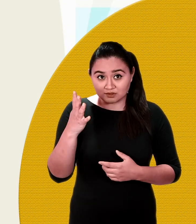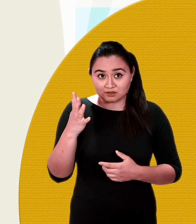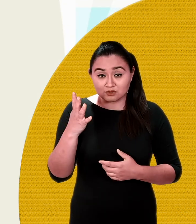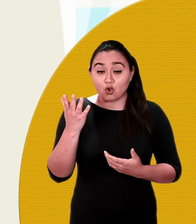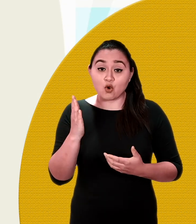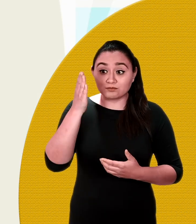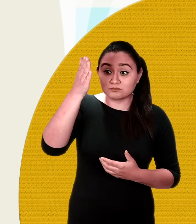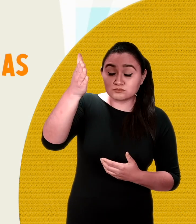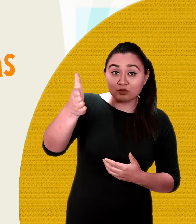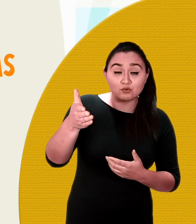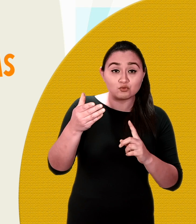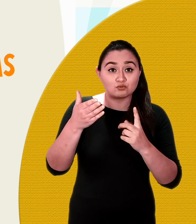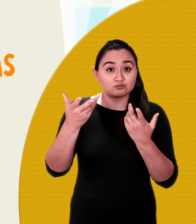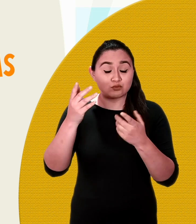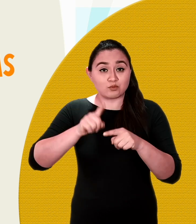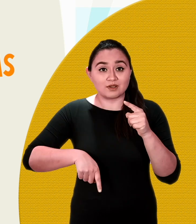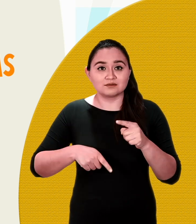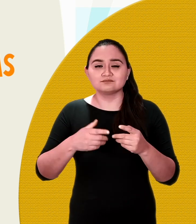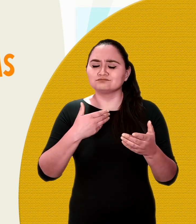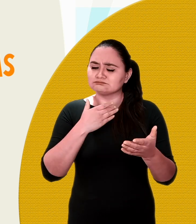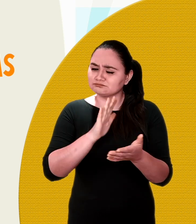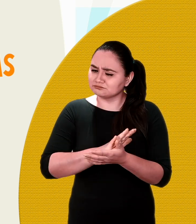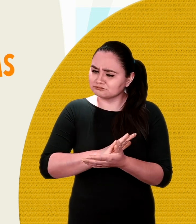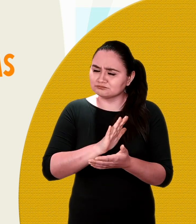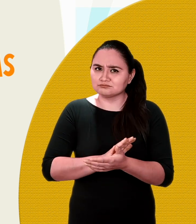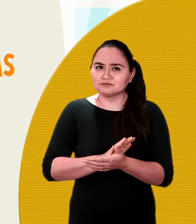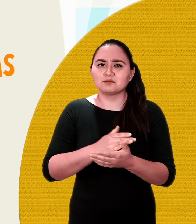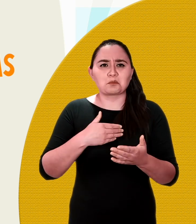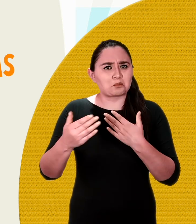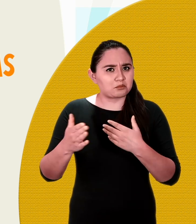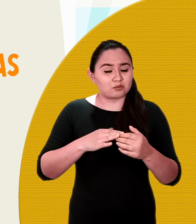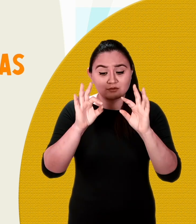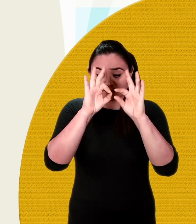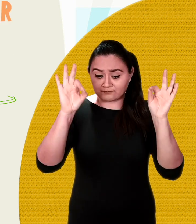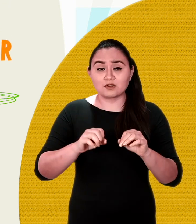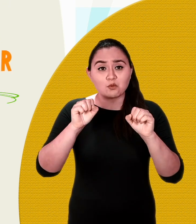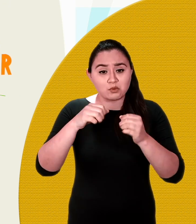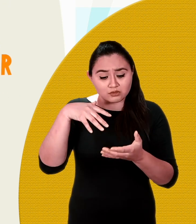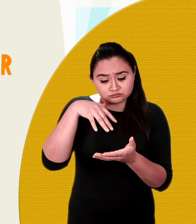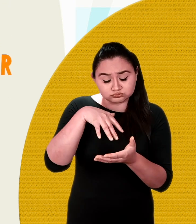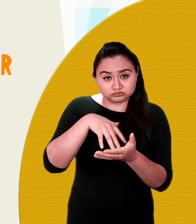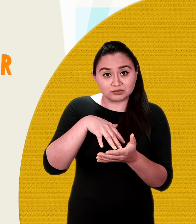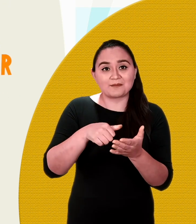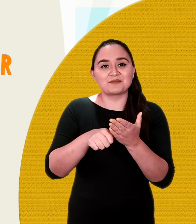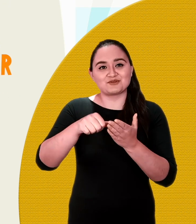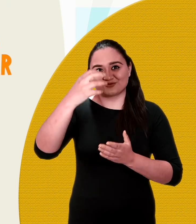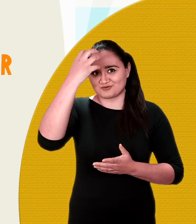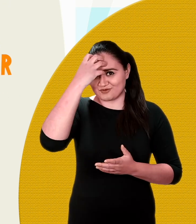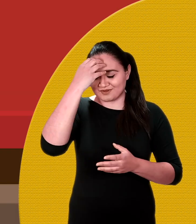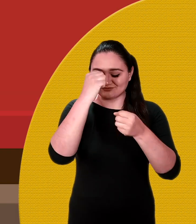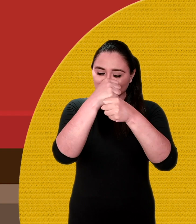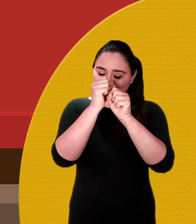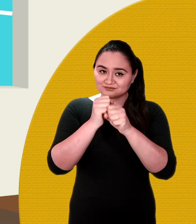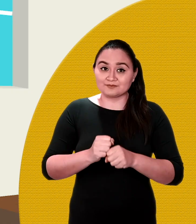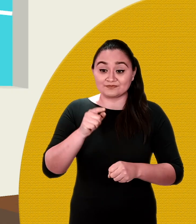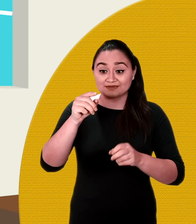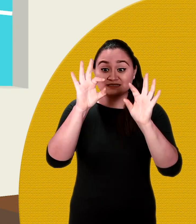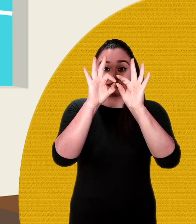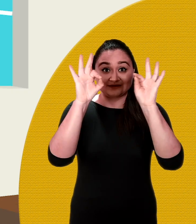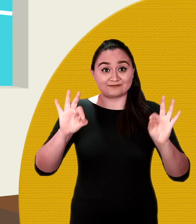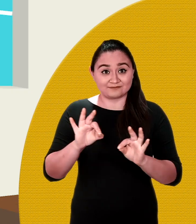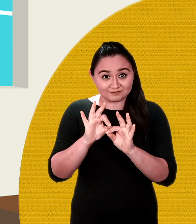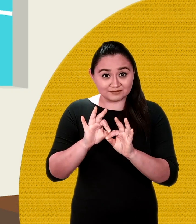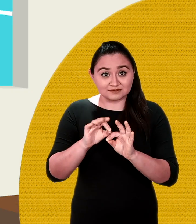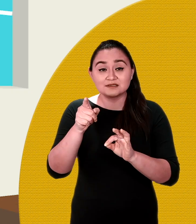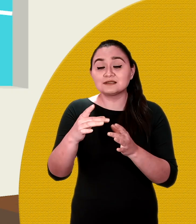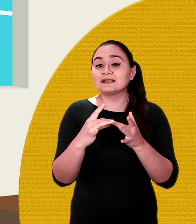o cabinas, el aprendizaje sigue con las fichas pedagógicas para cada nivel educativo, creadas por el Ministerio de Educación. Estas